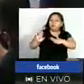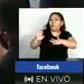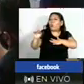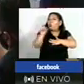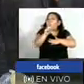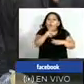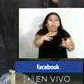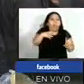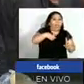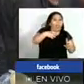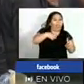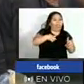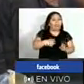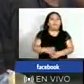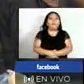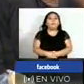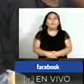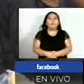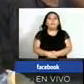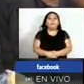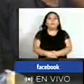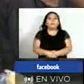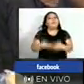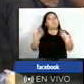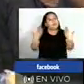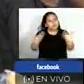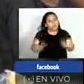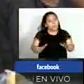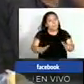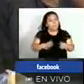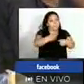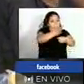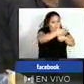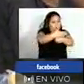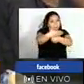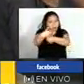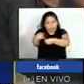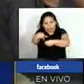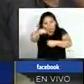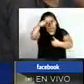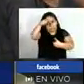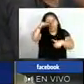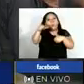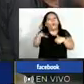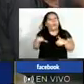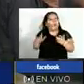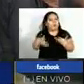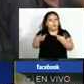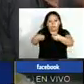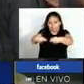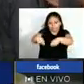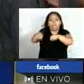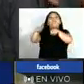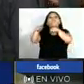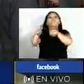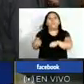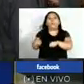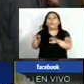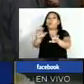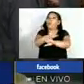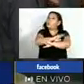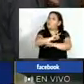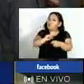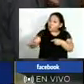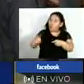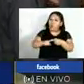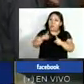violencia política. Hemos hablado con los partidos políticos y acordado hacer la firma de un convenio de no agresión, de